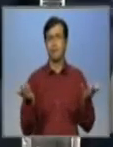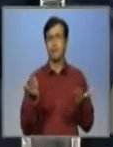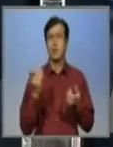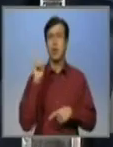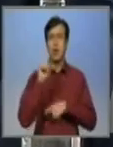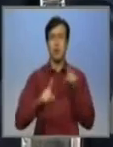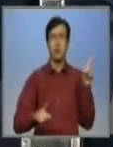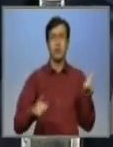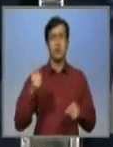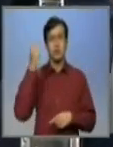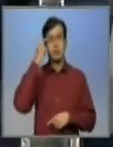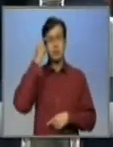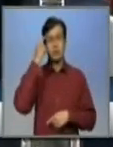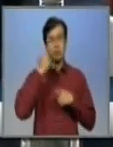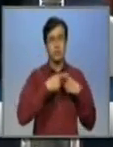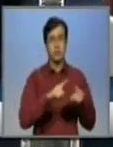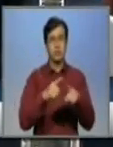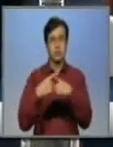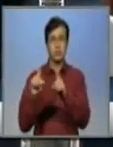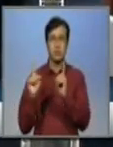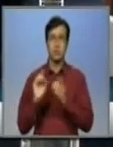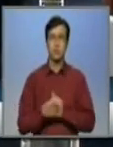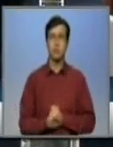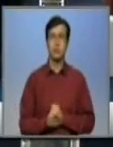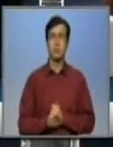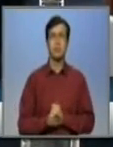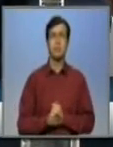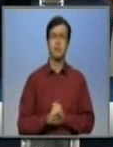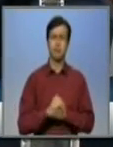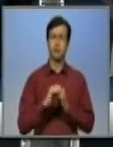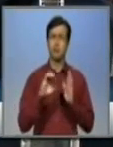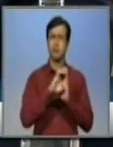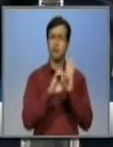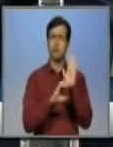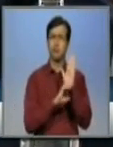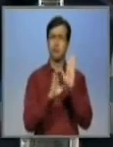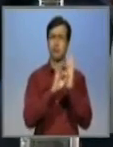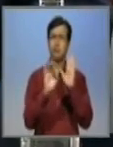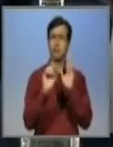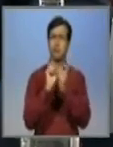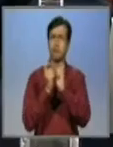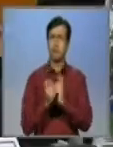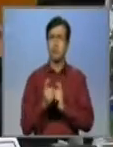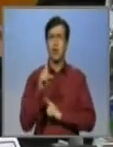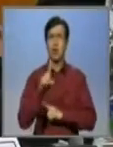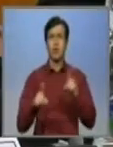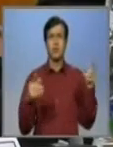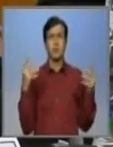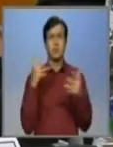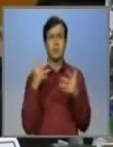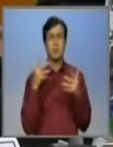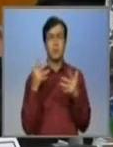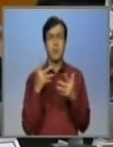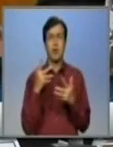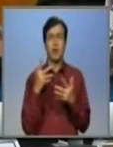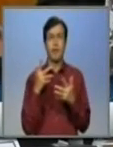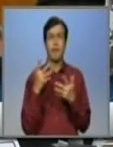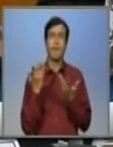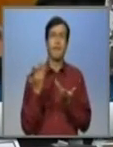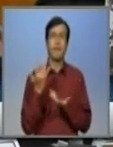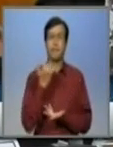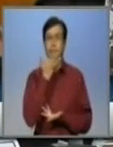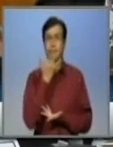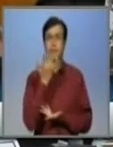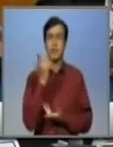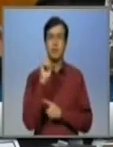reacciones. Esta enmienda se la está impulsando por temores infundados. Habría duplicidad de funciones,